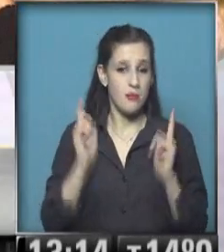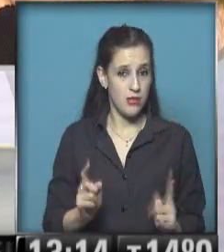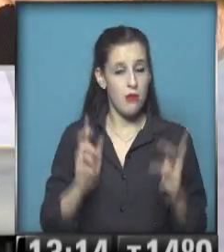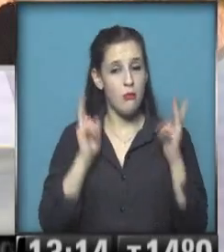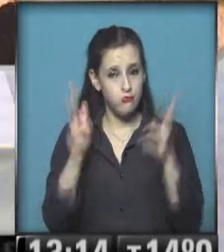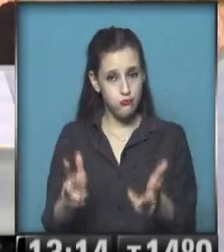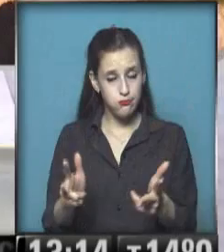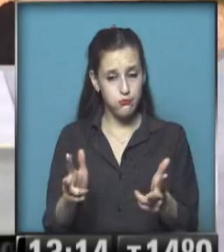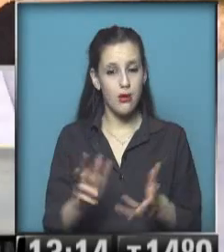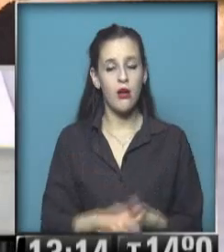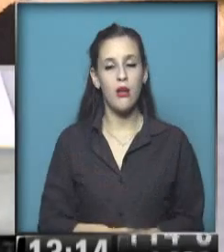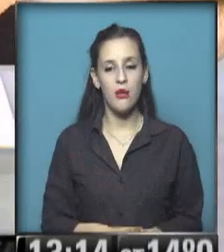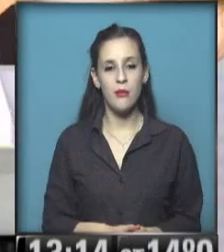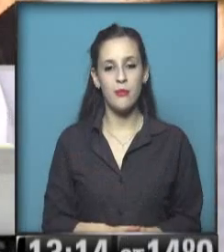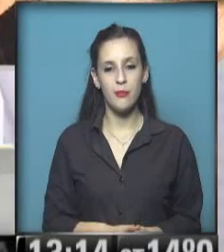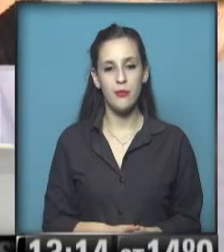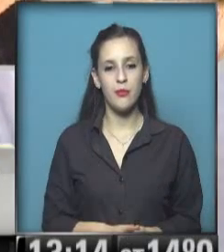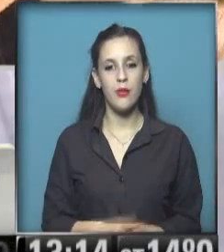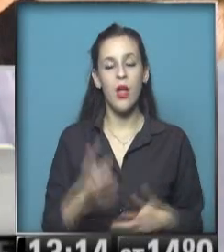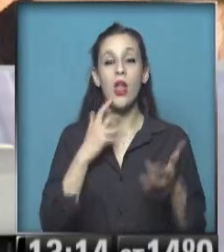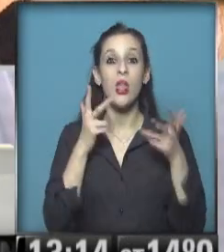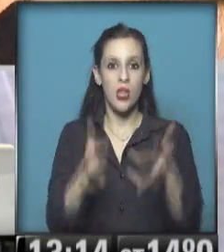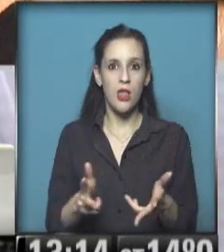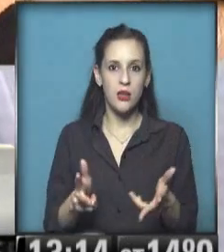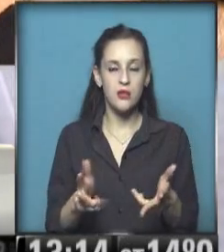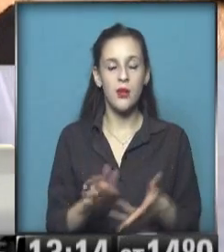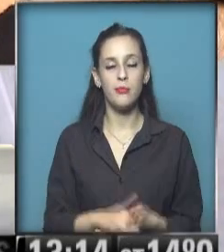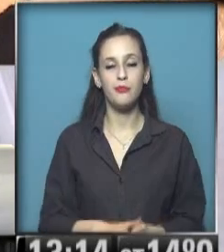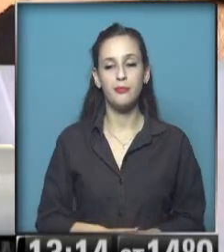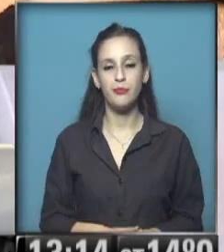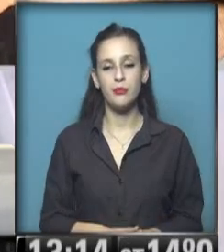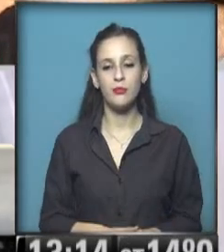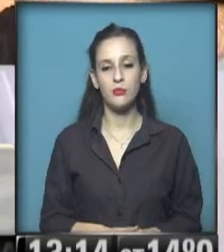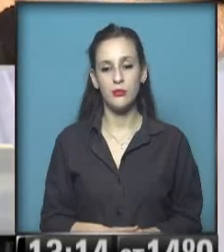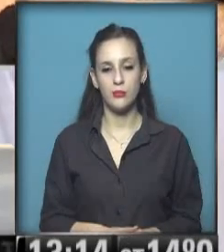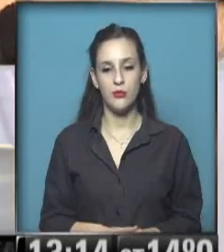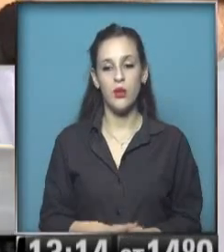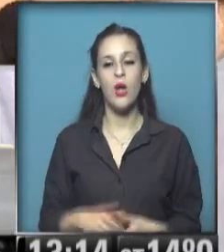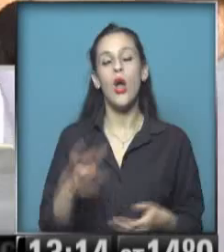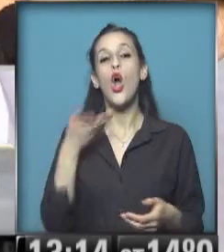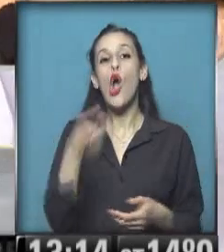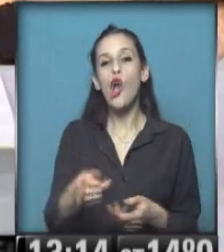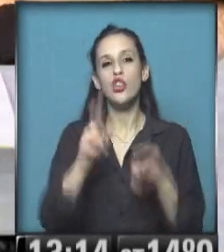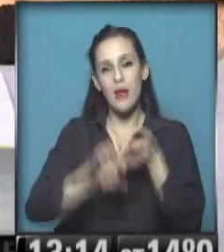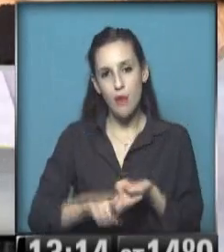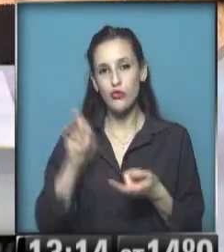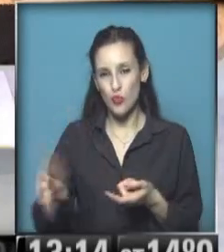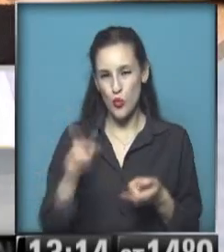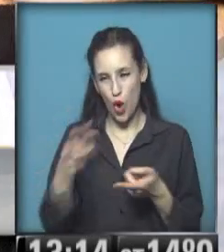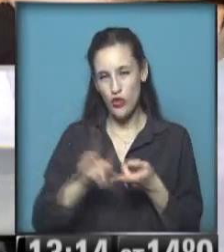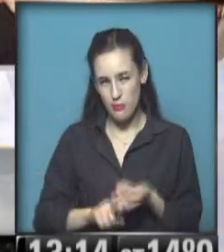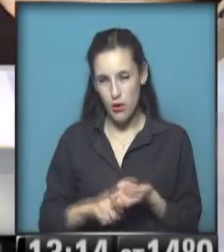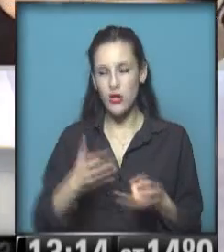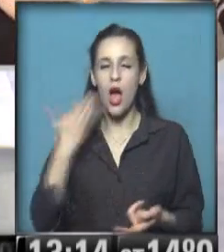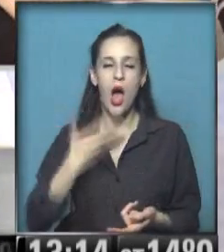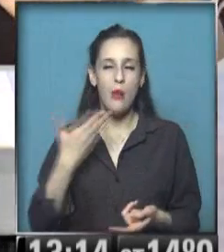María Cristina Ballina Benítez, que además de ser mi esposa, fue la cotitular de la defensa técnica de Martín Lanata y de Cristian Lanata,